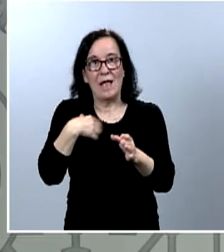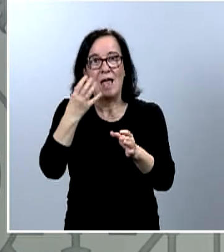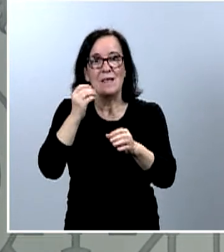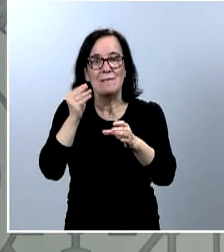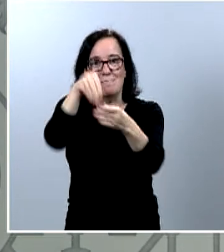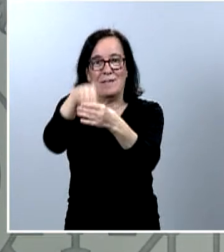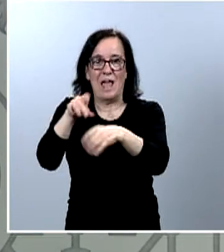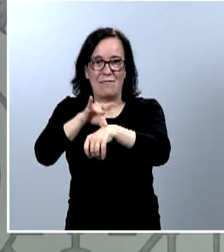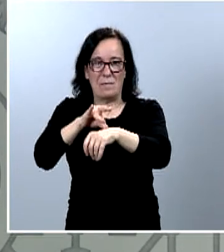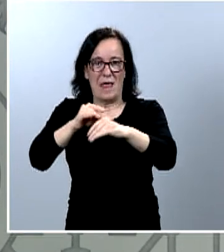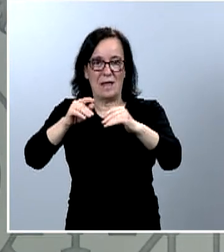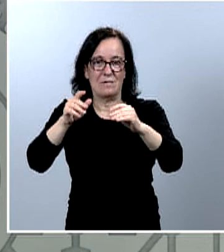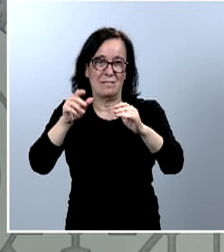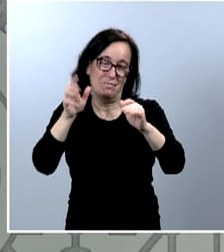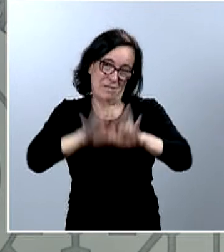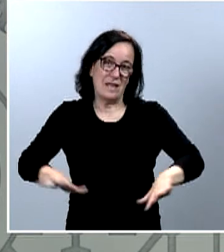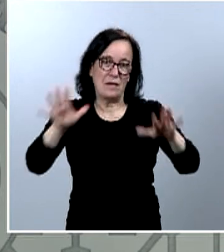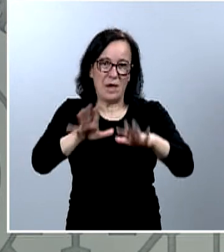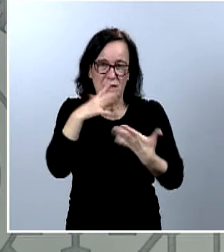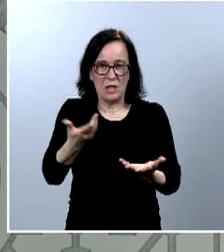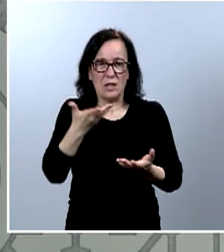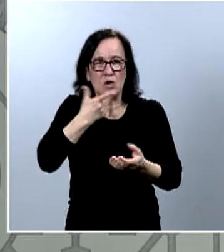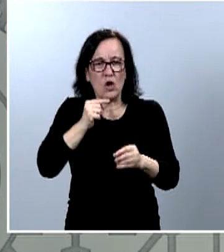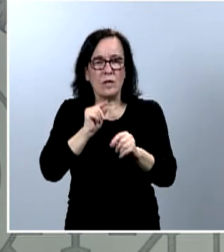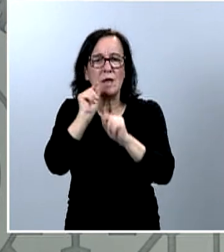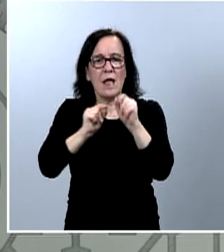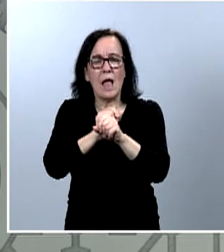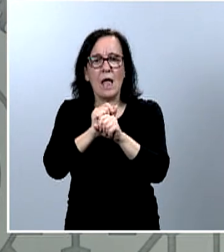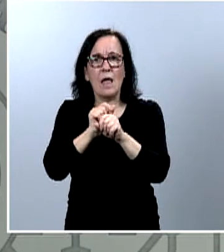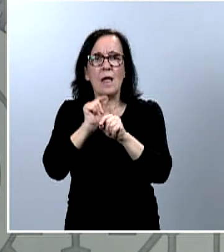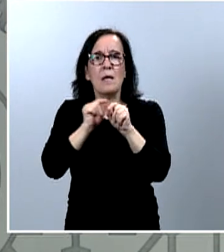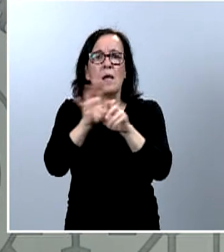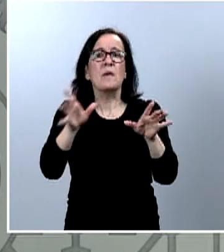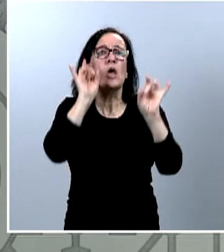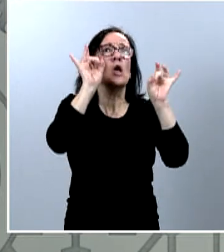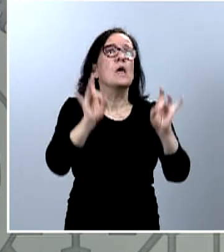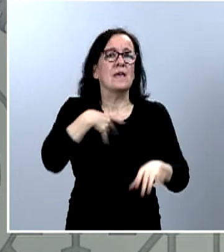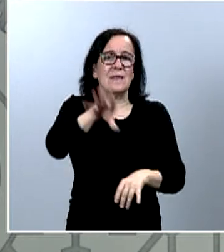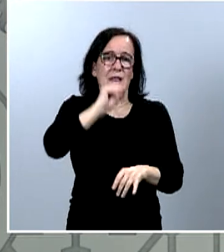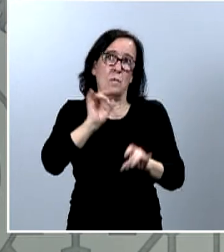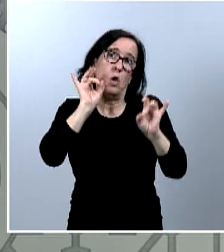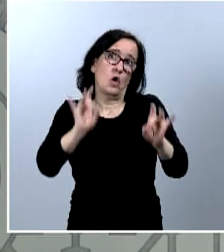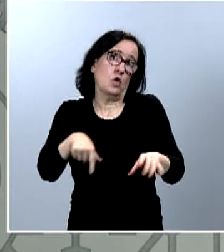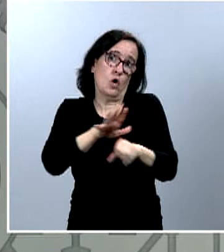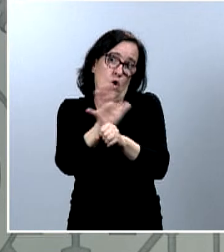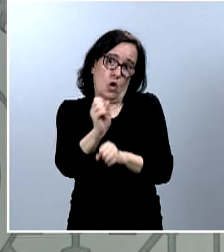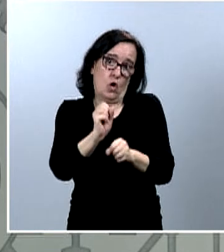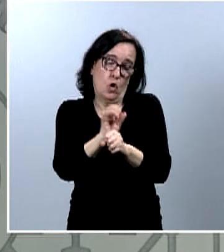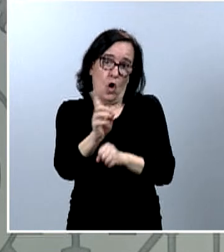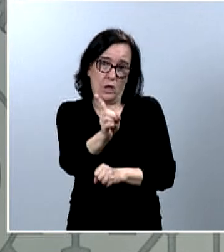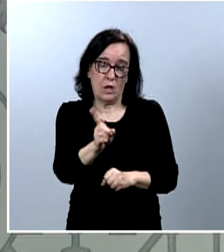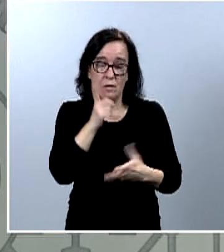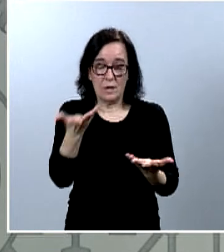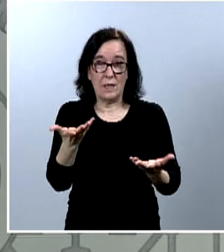Eso se conoce para otras epidemias y entendemos que no tiene por qué ser diferente en esta en concreto. También es cierto que en las zonas